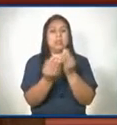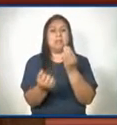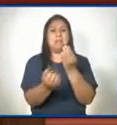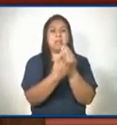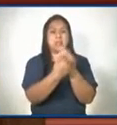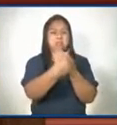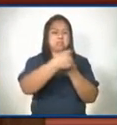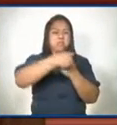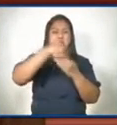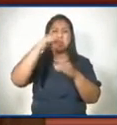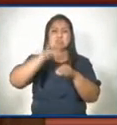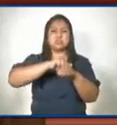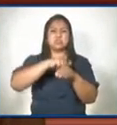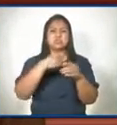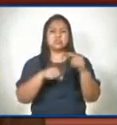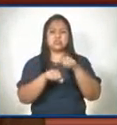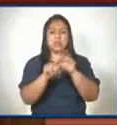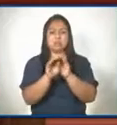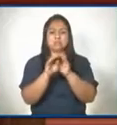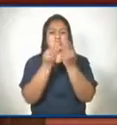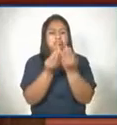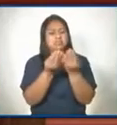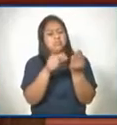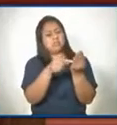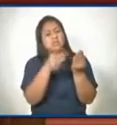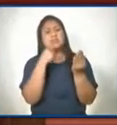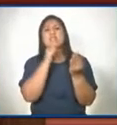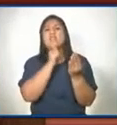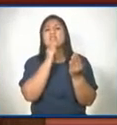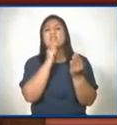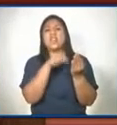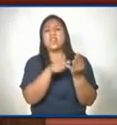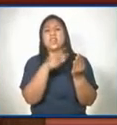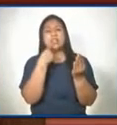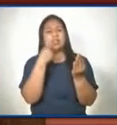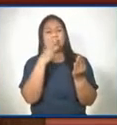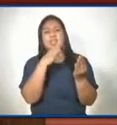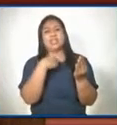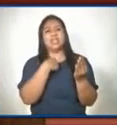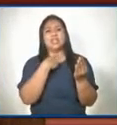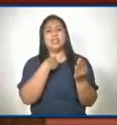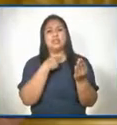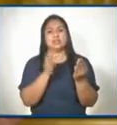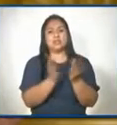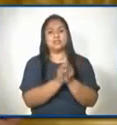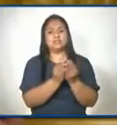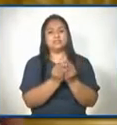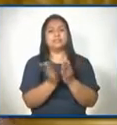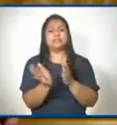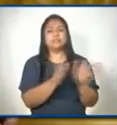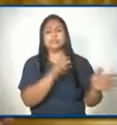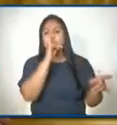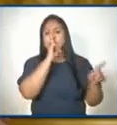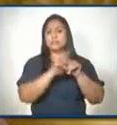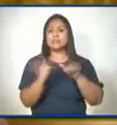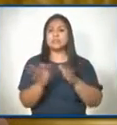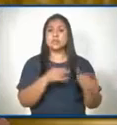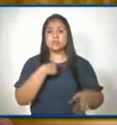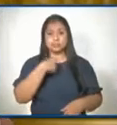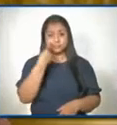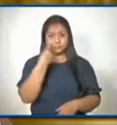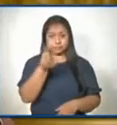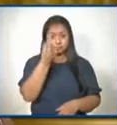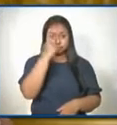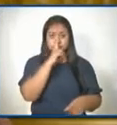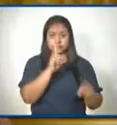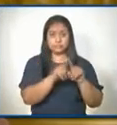manchas oscuras cuando uno abre la fruta. Bien, y en otros temas, no sé si usted tiene